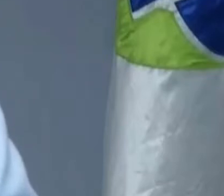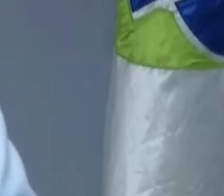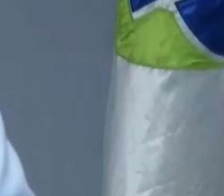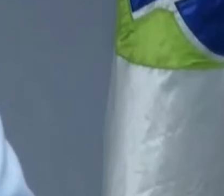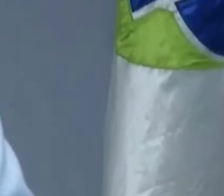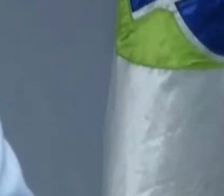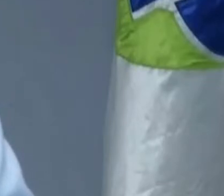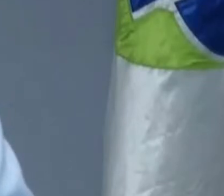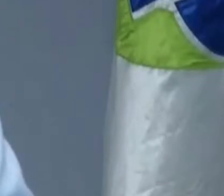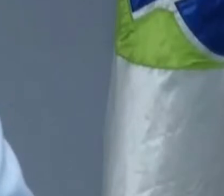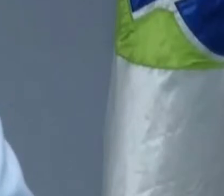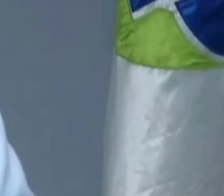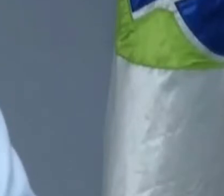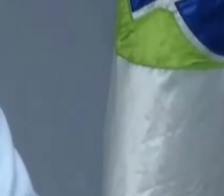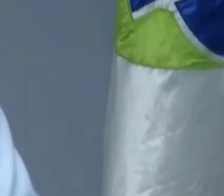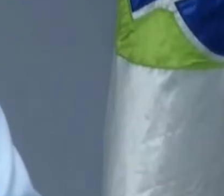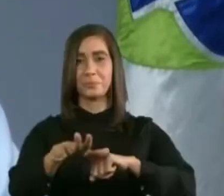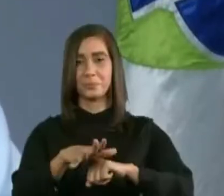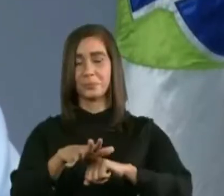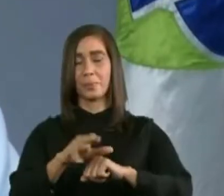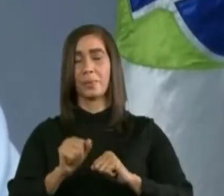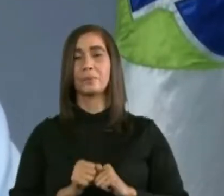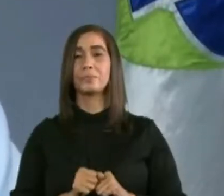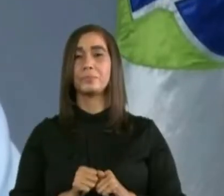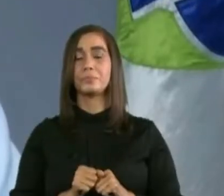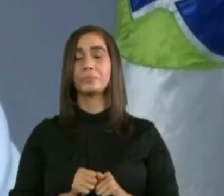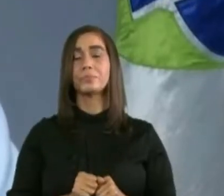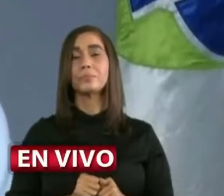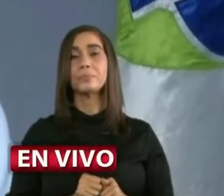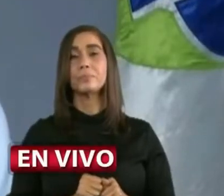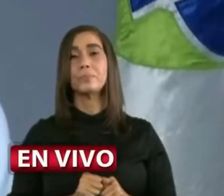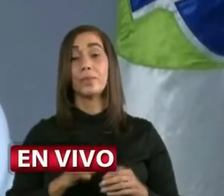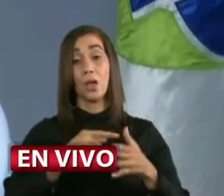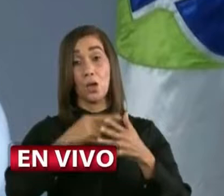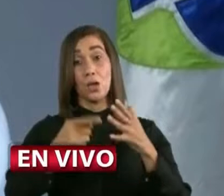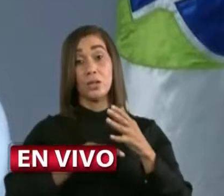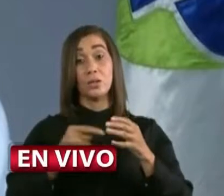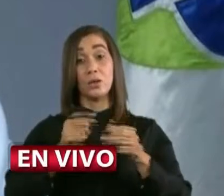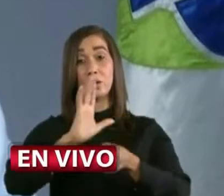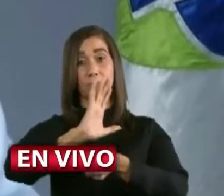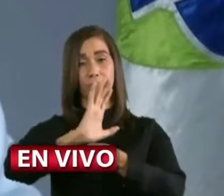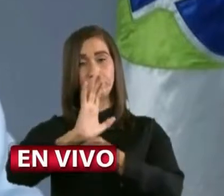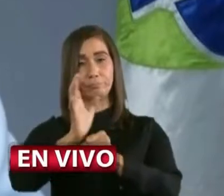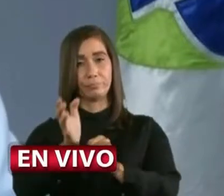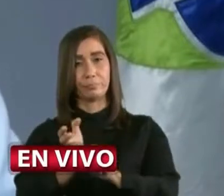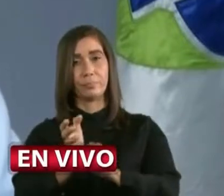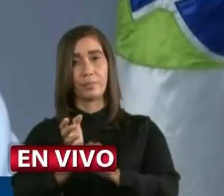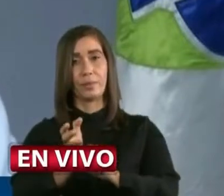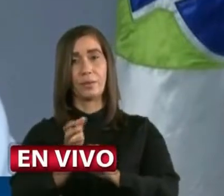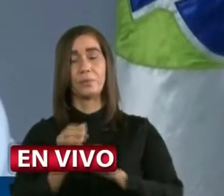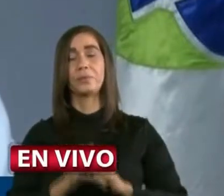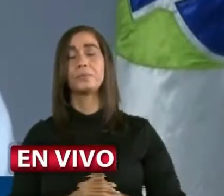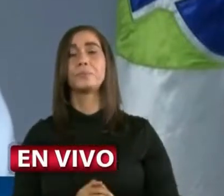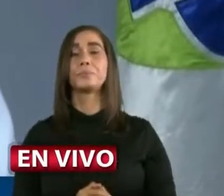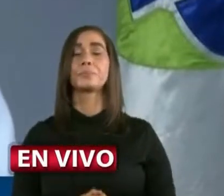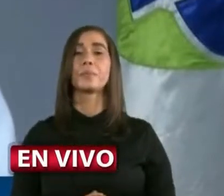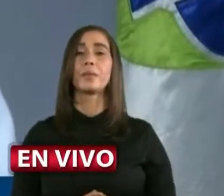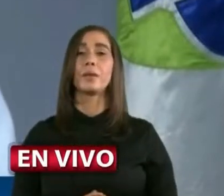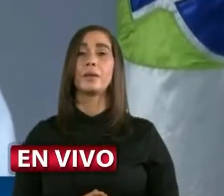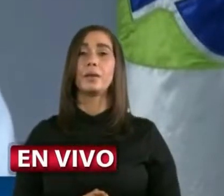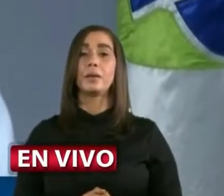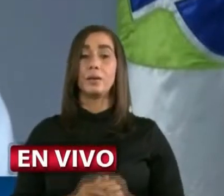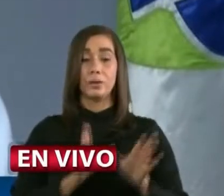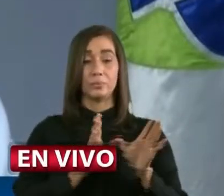de la Dirección Nacional de Epidemiología con relación al COVID-19. Con relación a